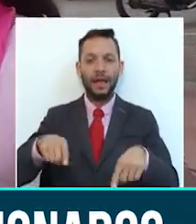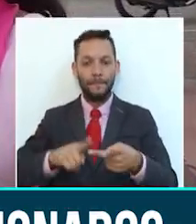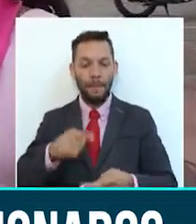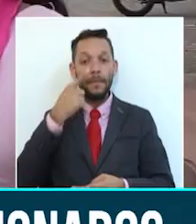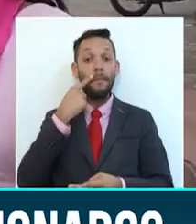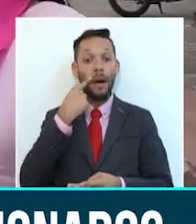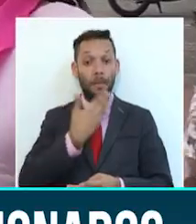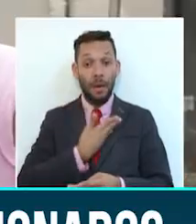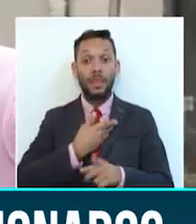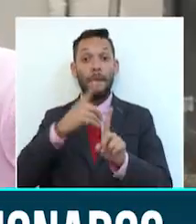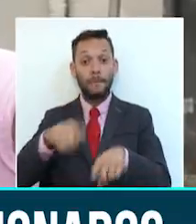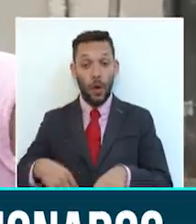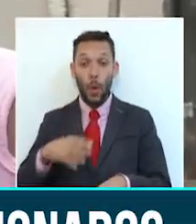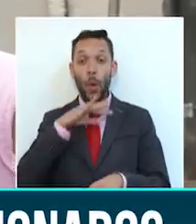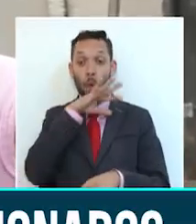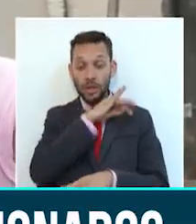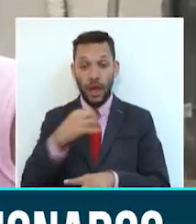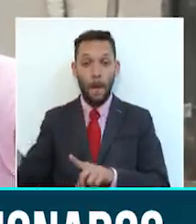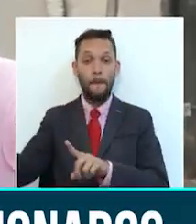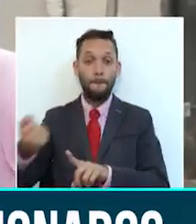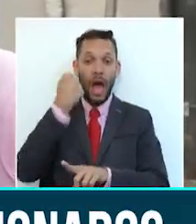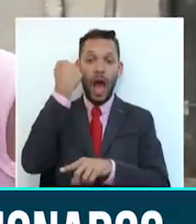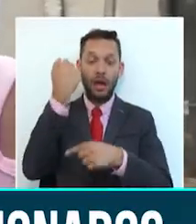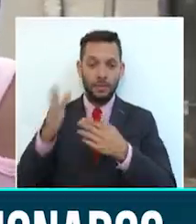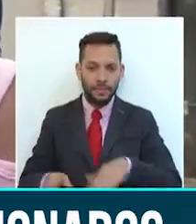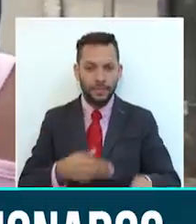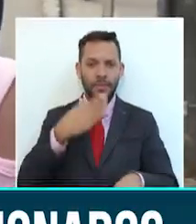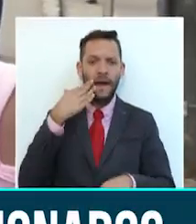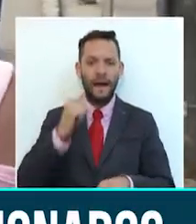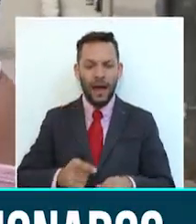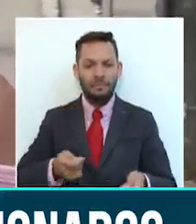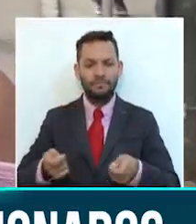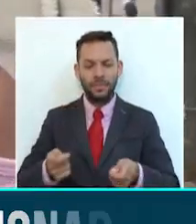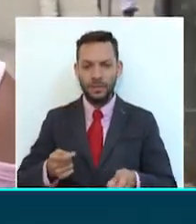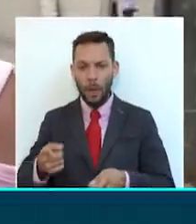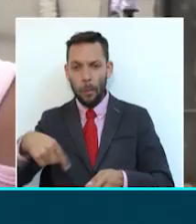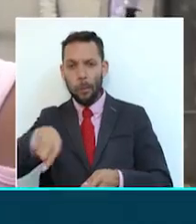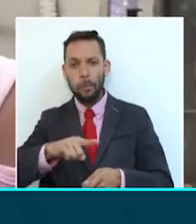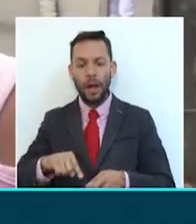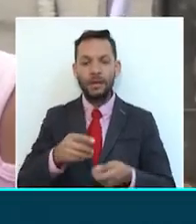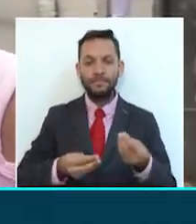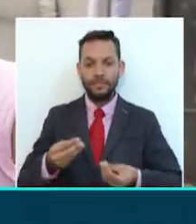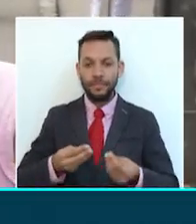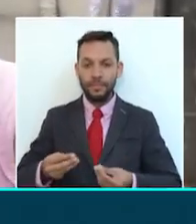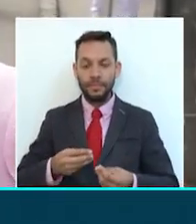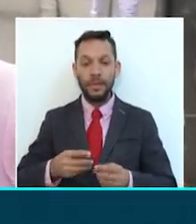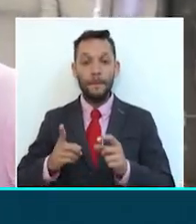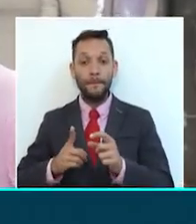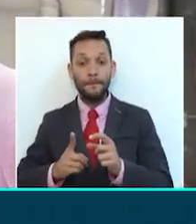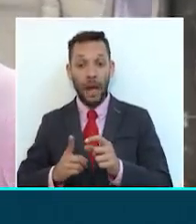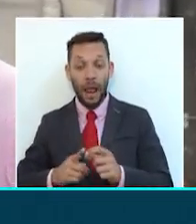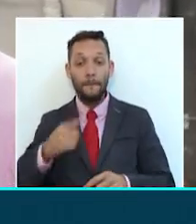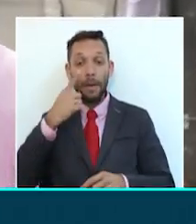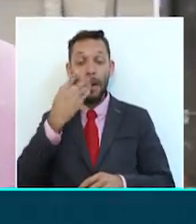llegado a agredirlos. En donde las maestras han sido agredidas, han sido violentadas, hemos tenido casos en donde por agresiones de padres de familia